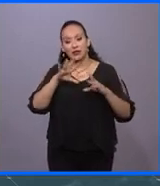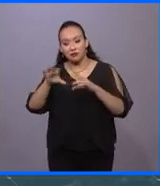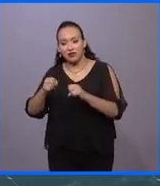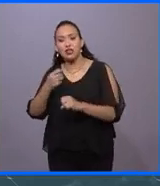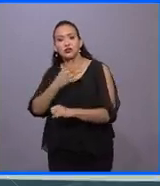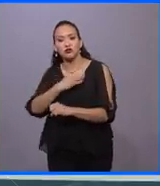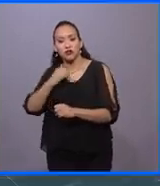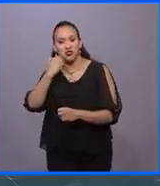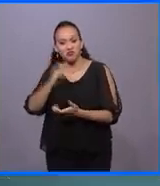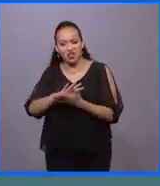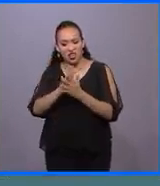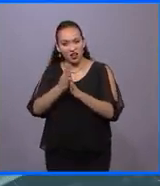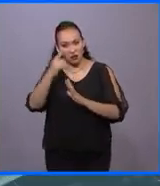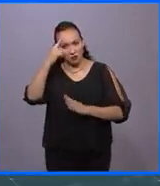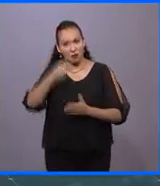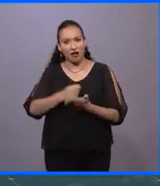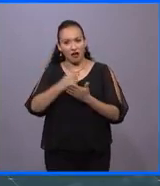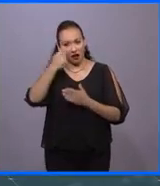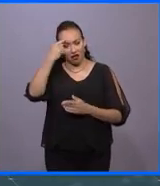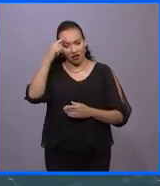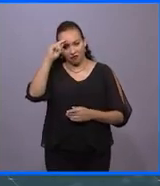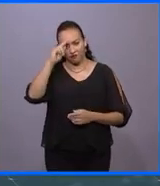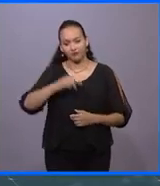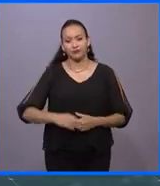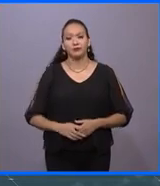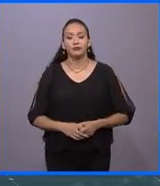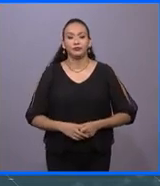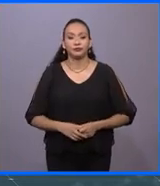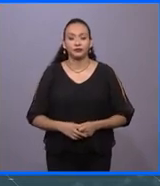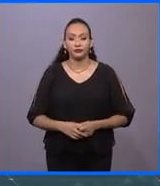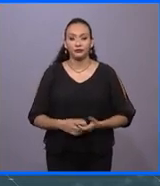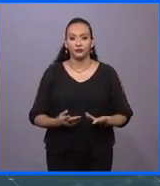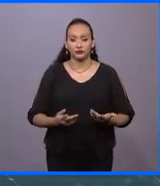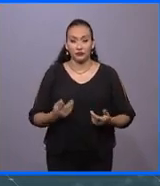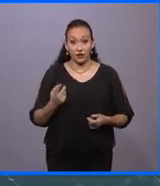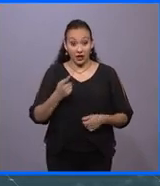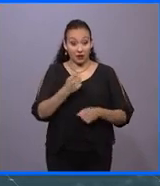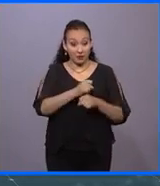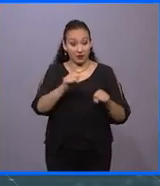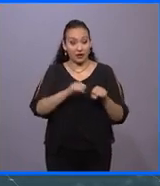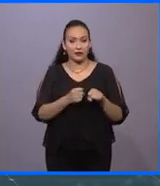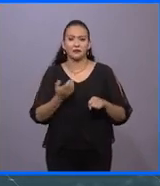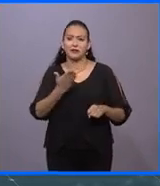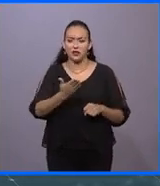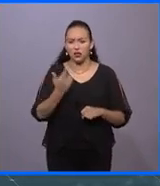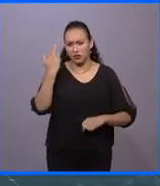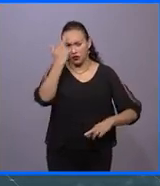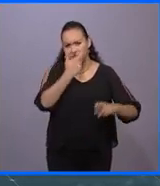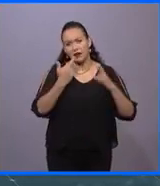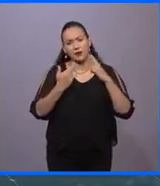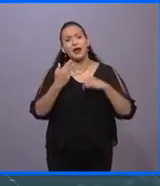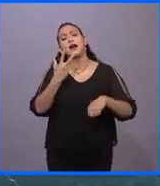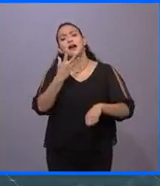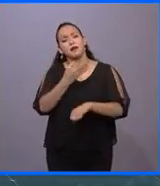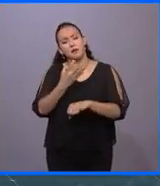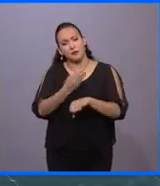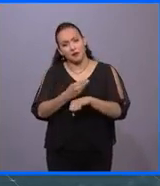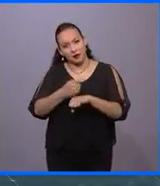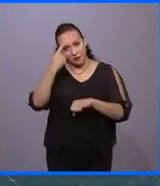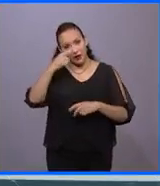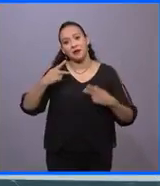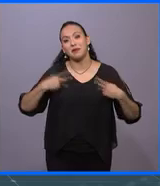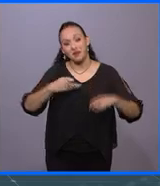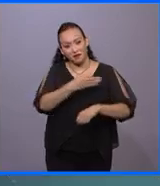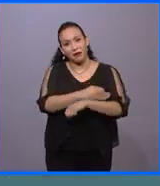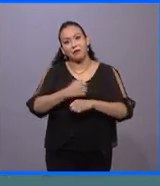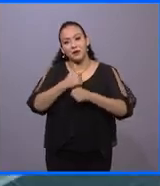diversidad sexual. La primera sala ordenó garantizar la reparación integral del daño a familiares de infante víctima de feminicidio.